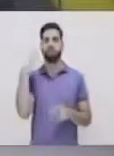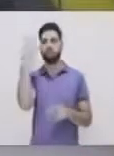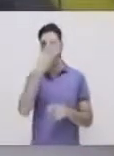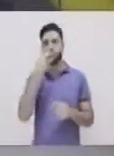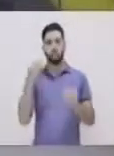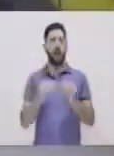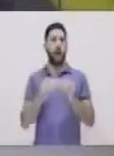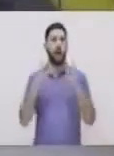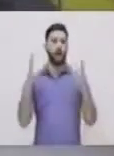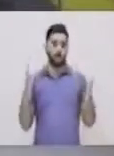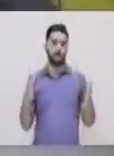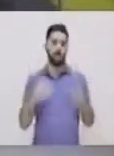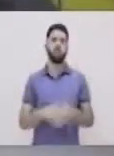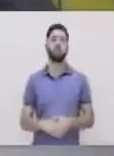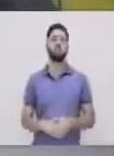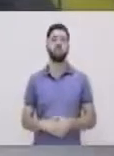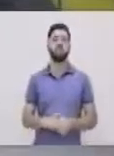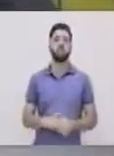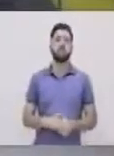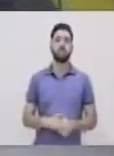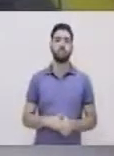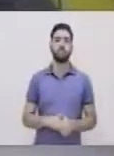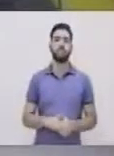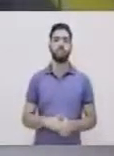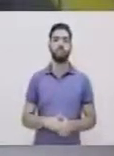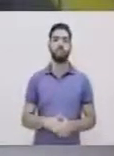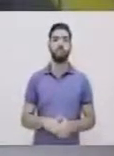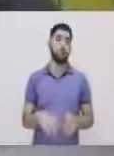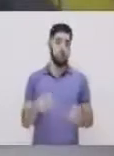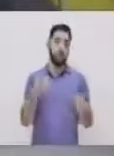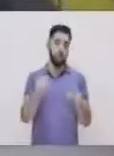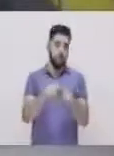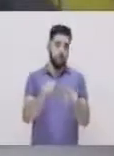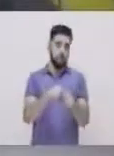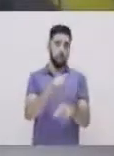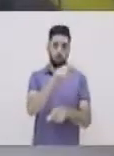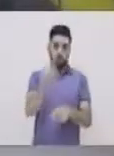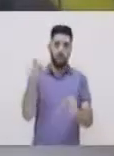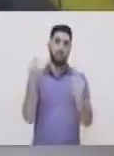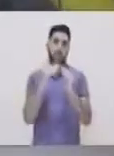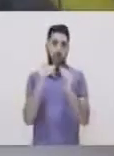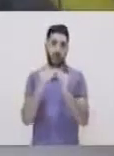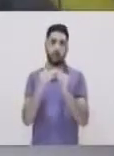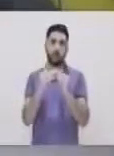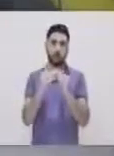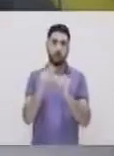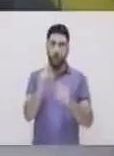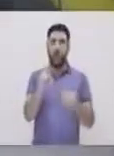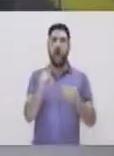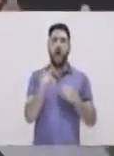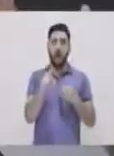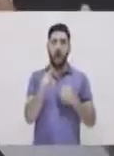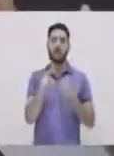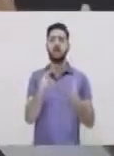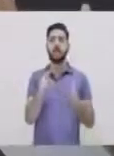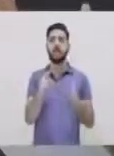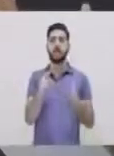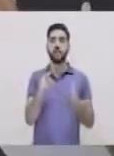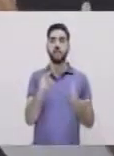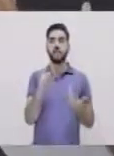también maravilloso meterse a ese campo. Por supuesto. Y ustedes en casa, pues, si tienen